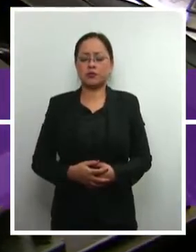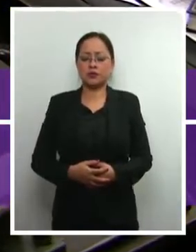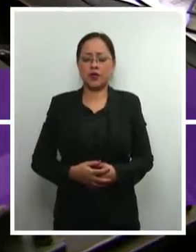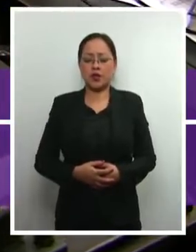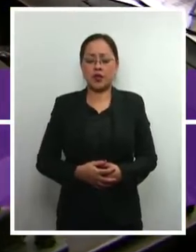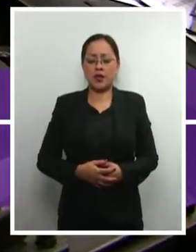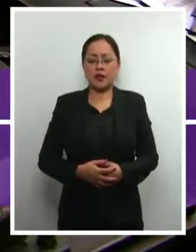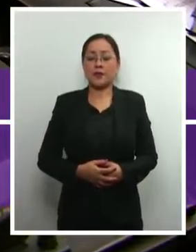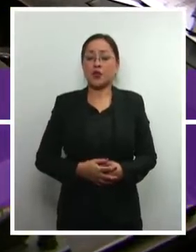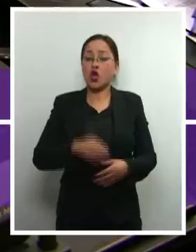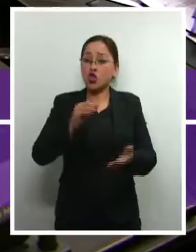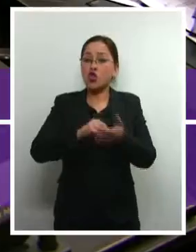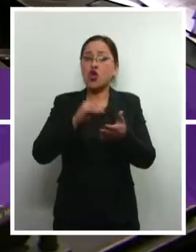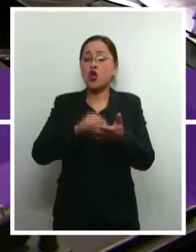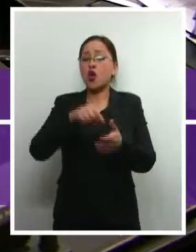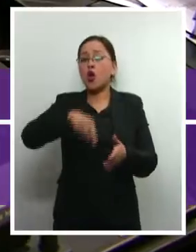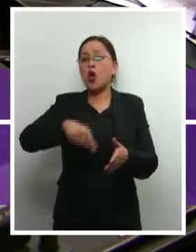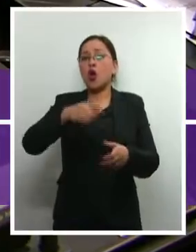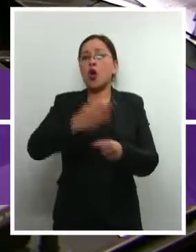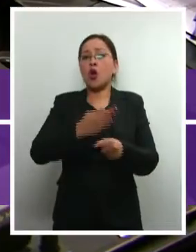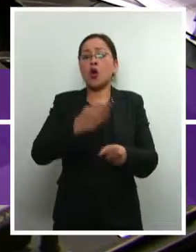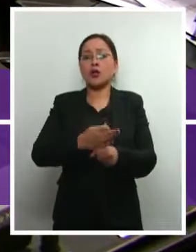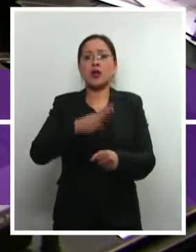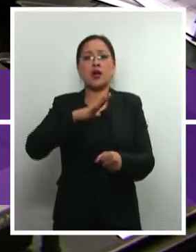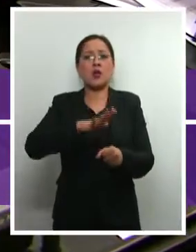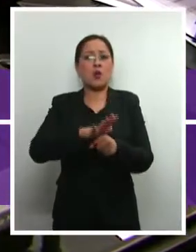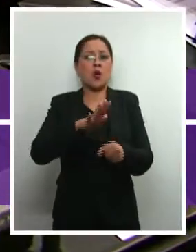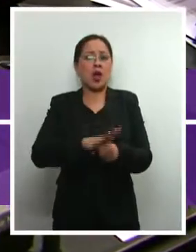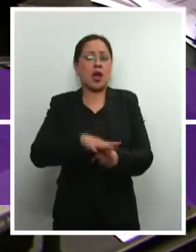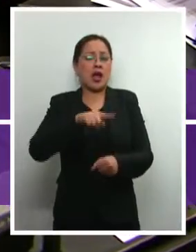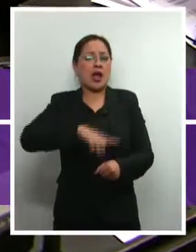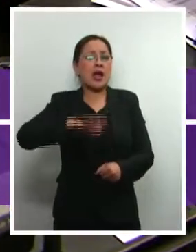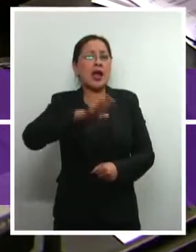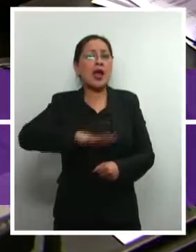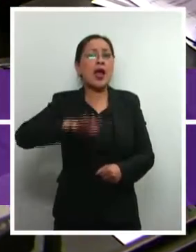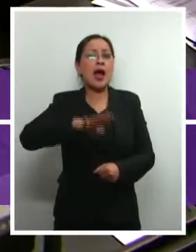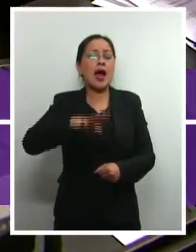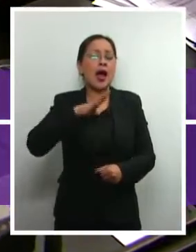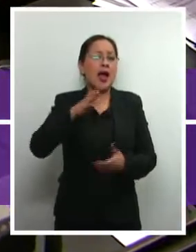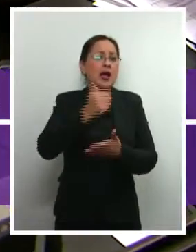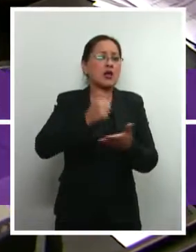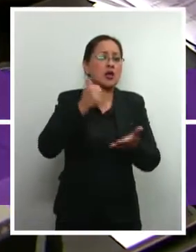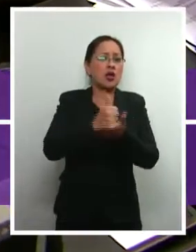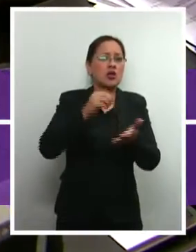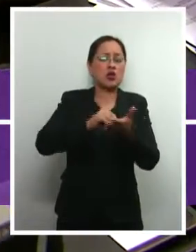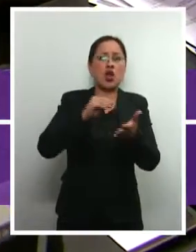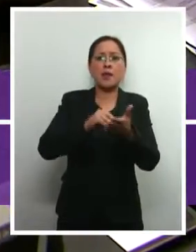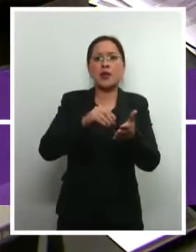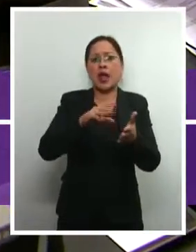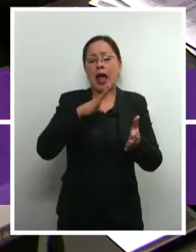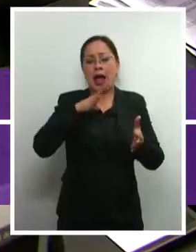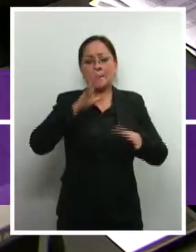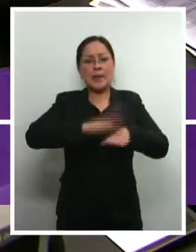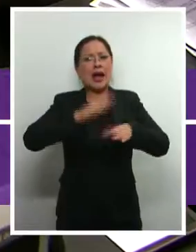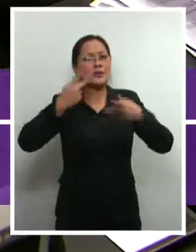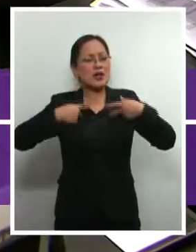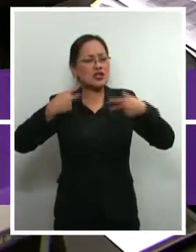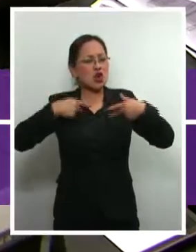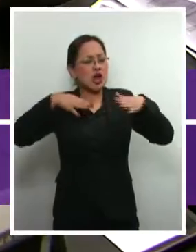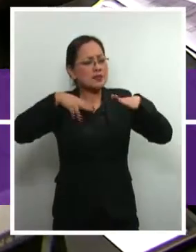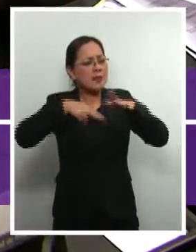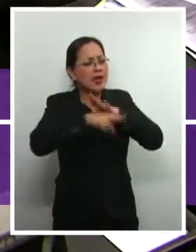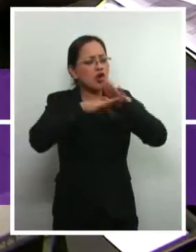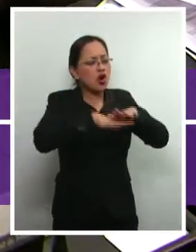del día hay más gente bajo la superficie en esta ciudad que arriba, por el metro. Ahora hay más